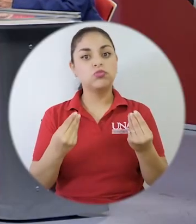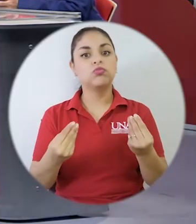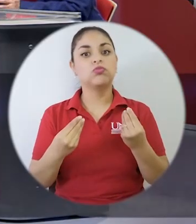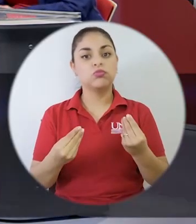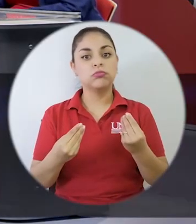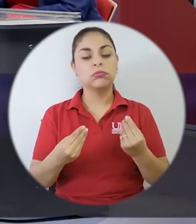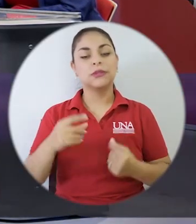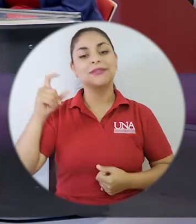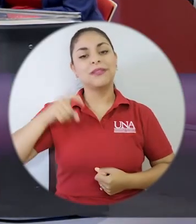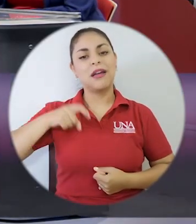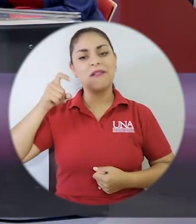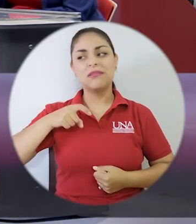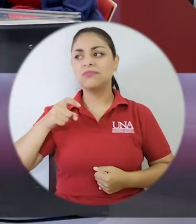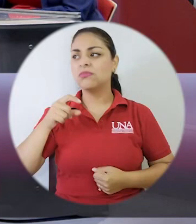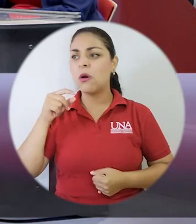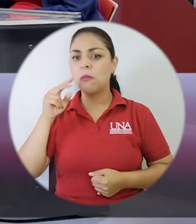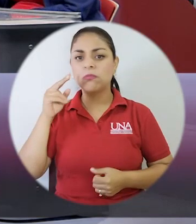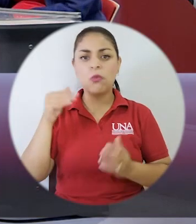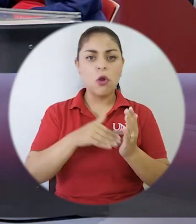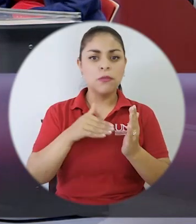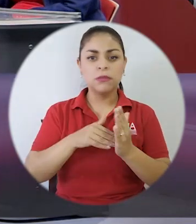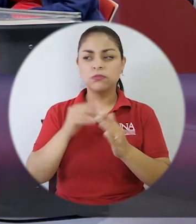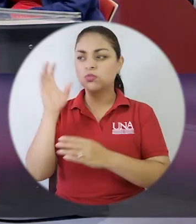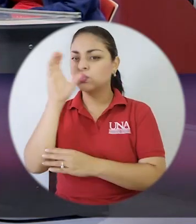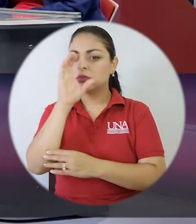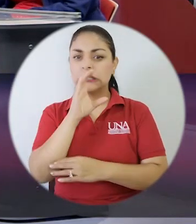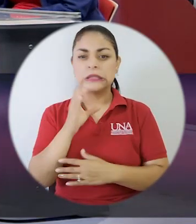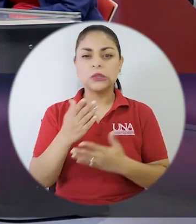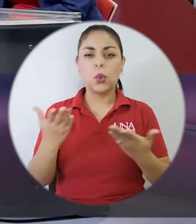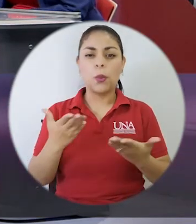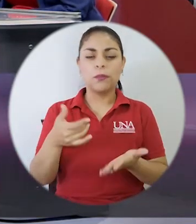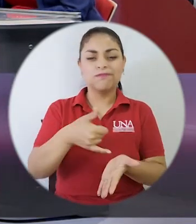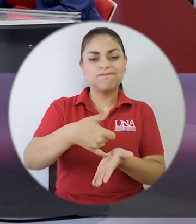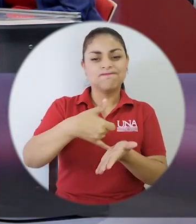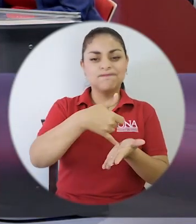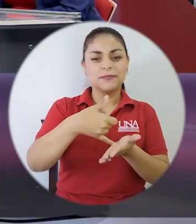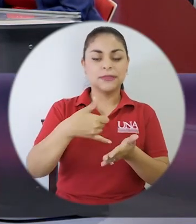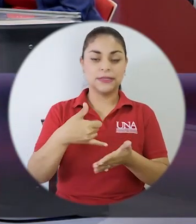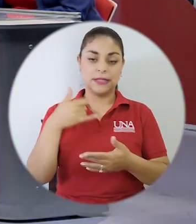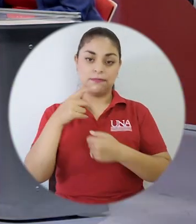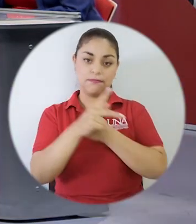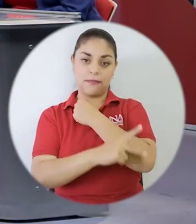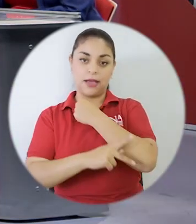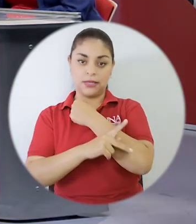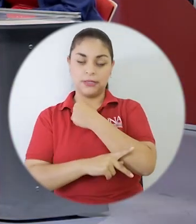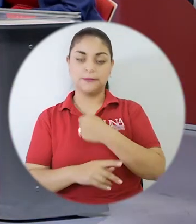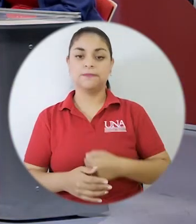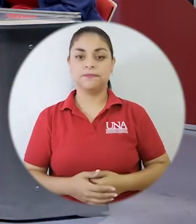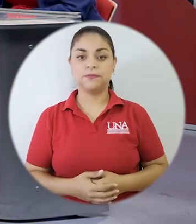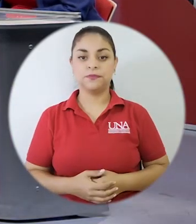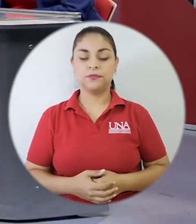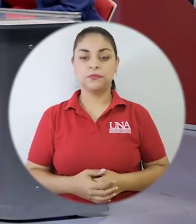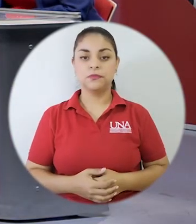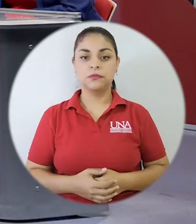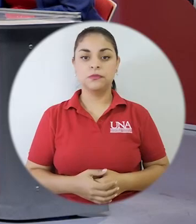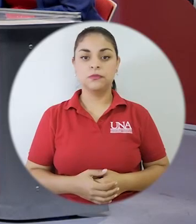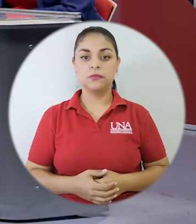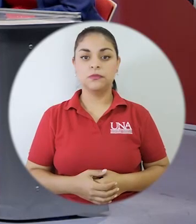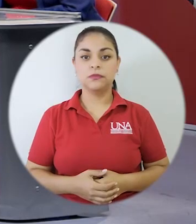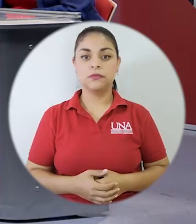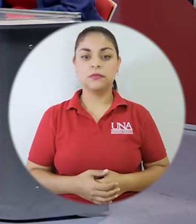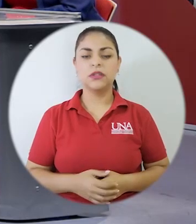Entonces, tenemos que volver a buscar condiciones de eficiencia del Estado, ¿verdad? Y aquí no estoy hablando